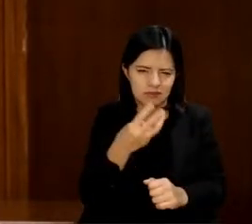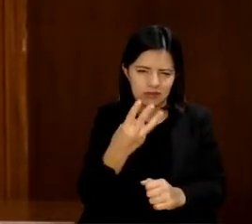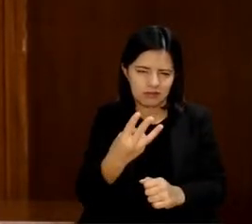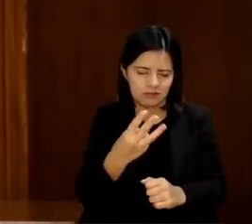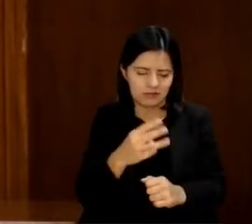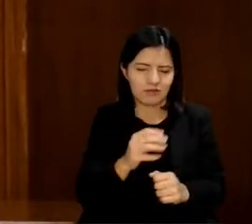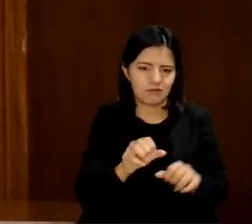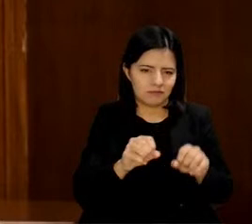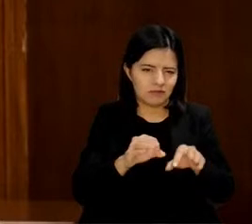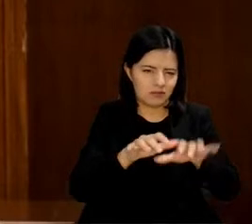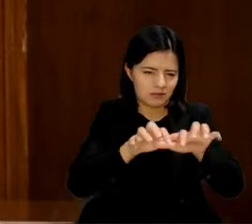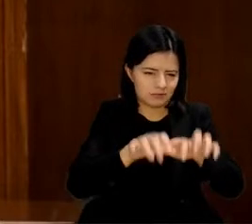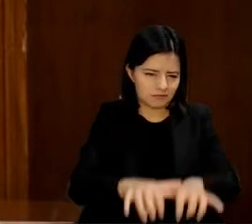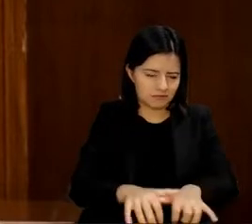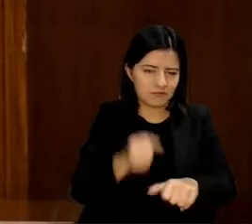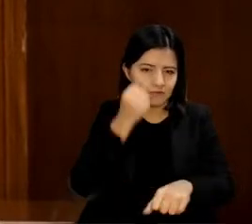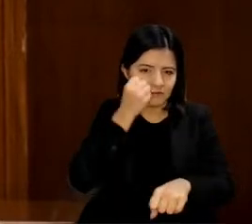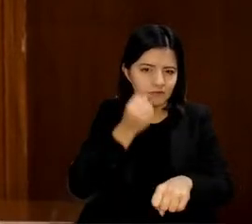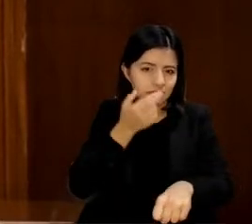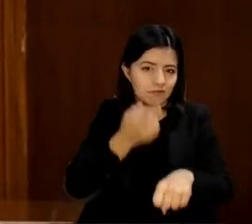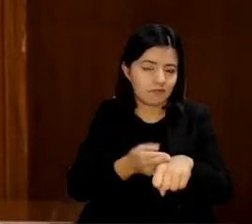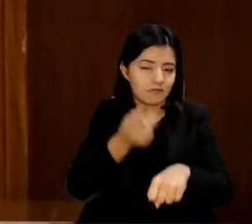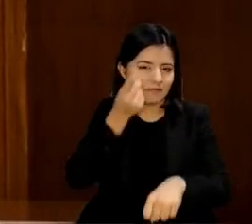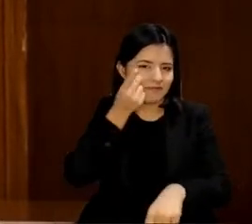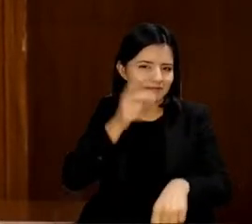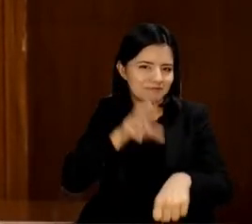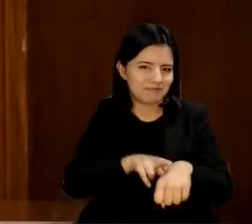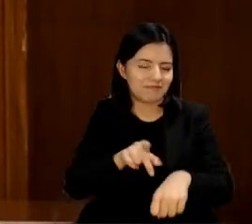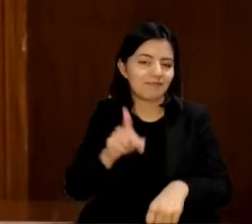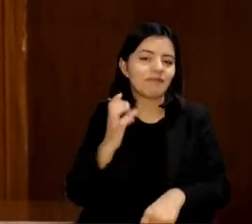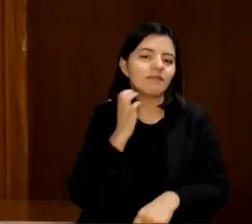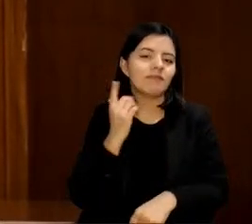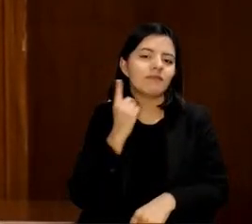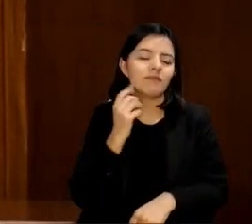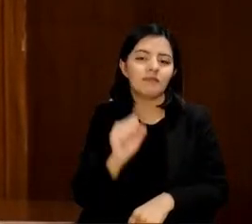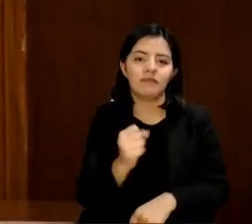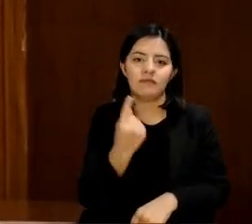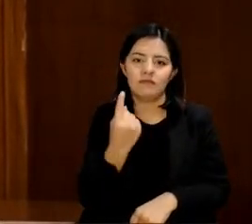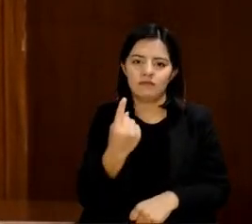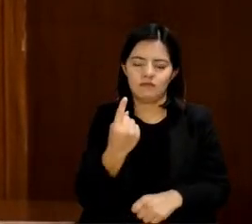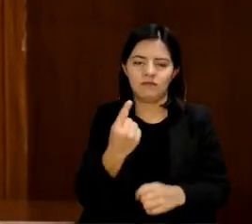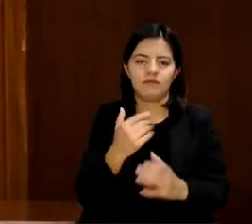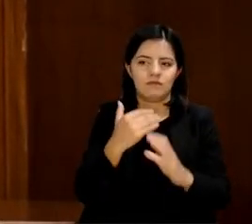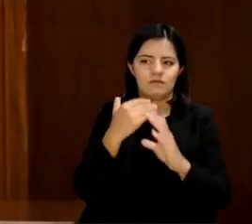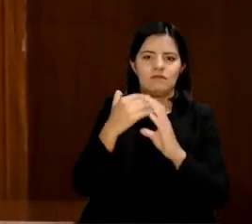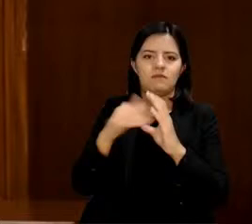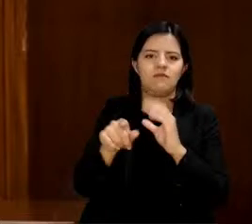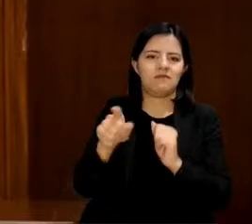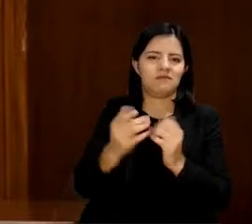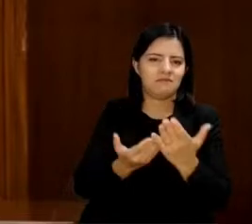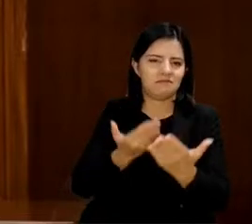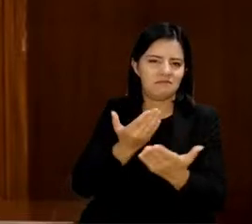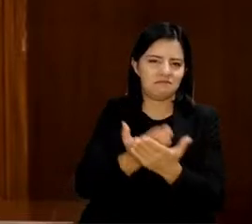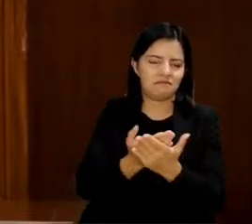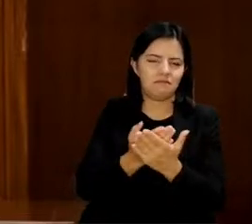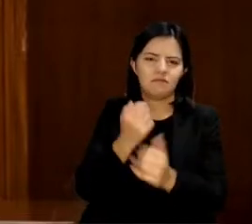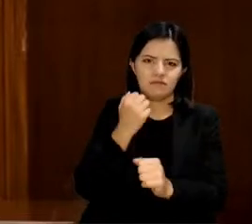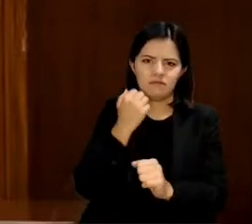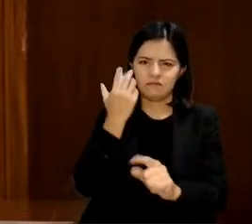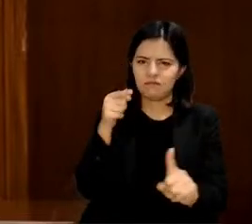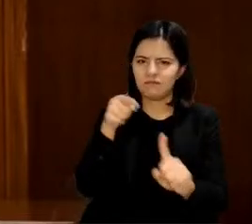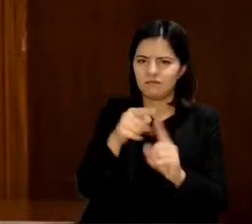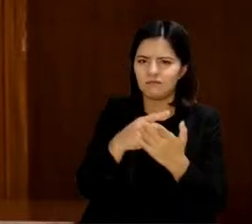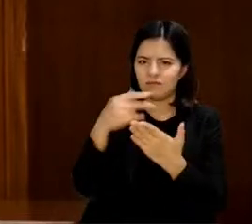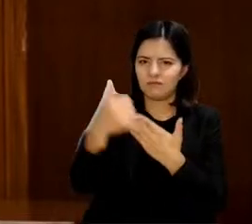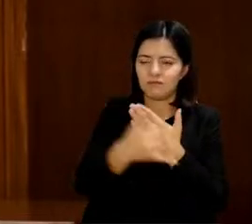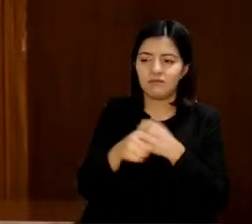las secretarías de la directiva de la 61ª legislatura enviaron las iniciativas con proyecto de decreto a los presidentes